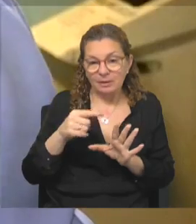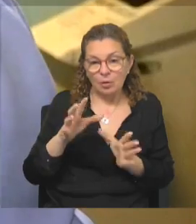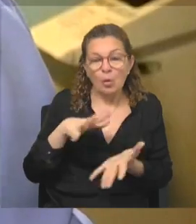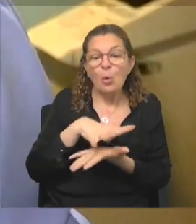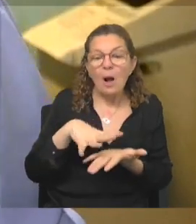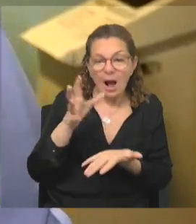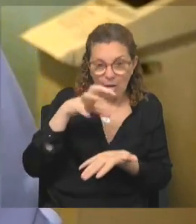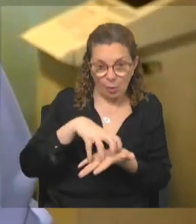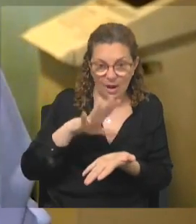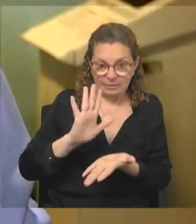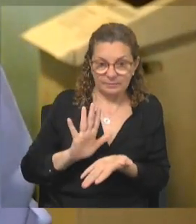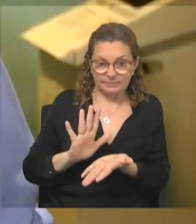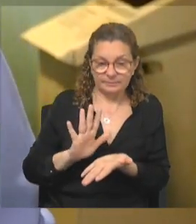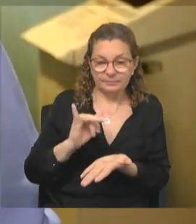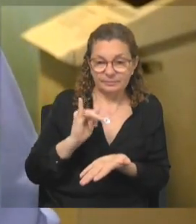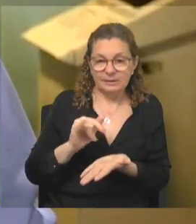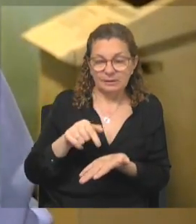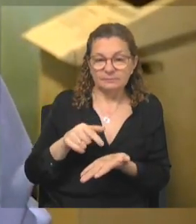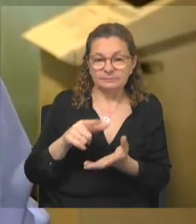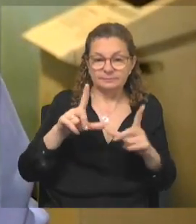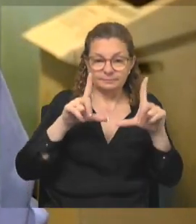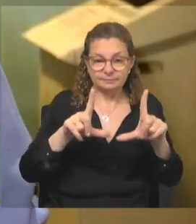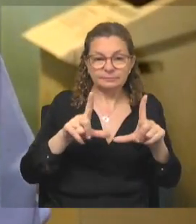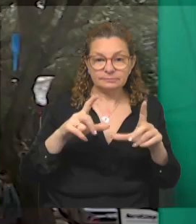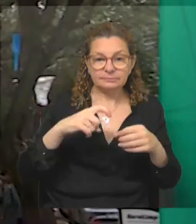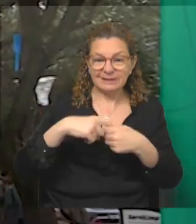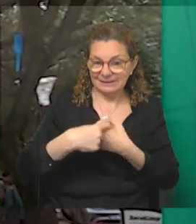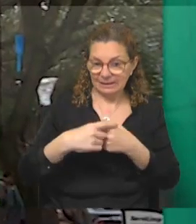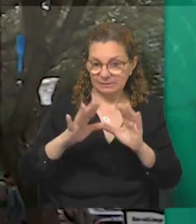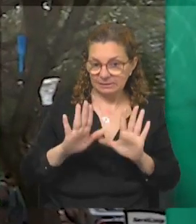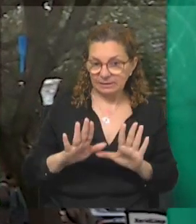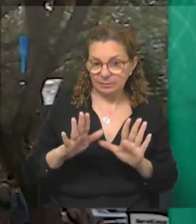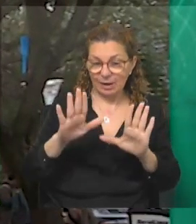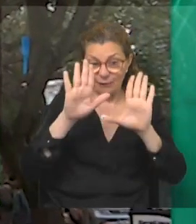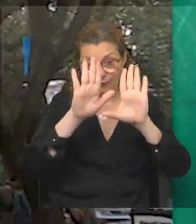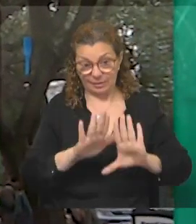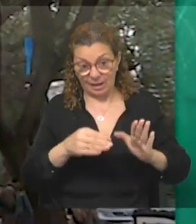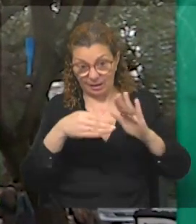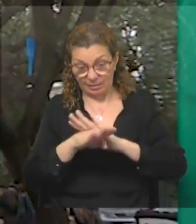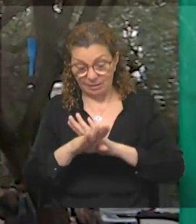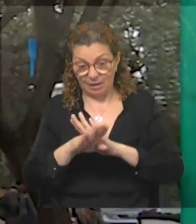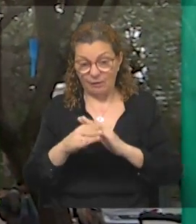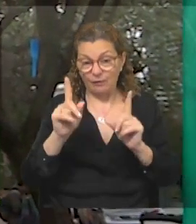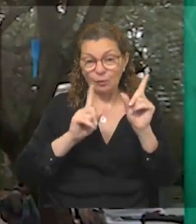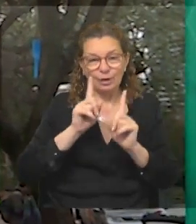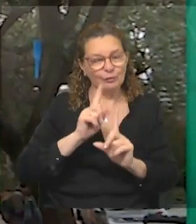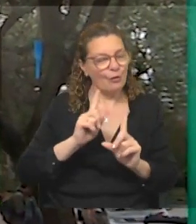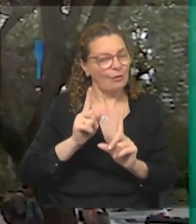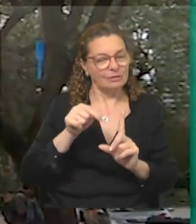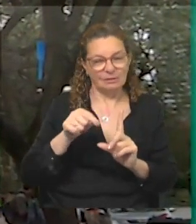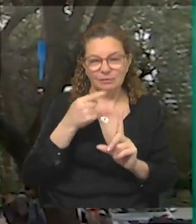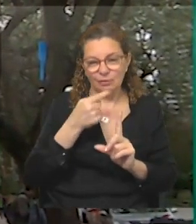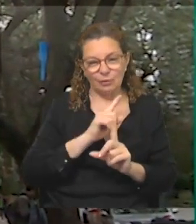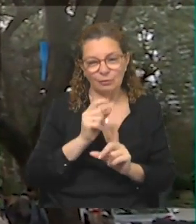ámbitos y sus lugares no existe la cartelera gremial la fachada de la facultad no es el ámbito para